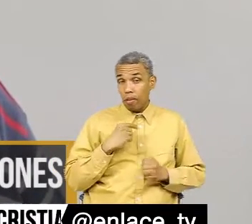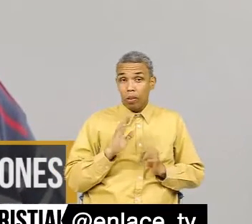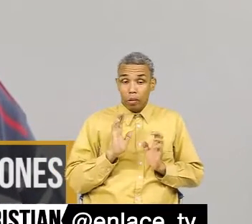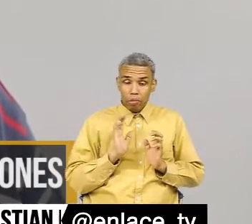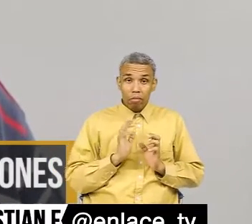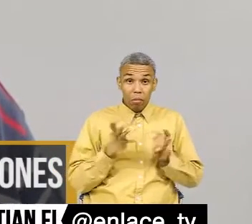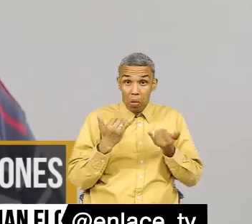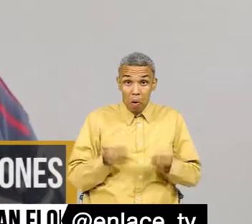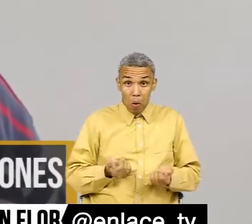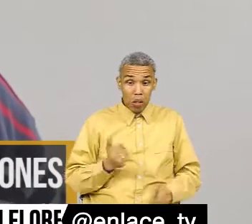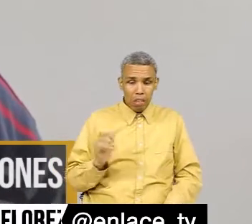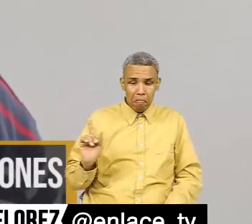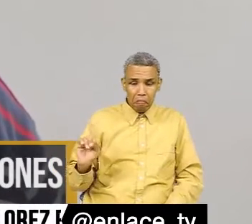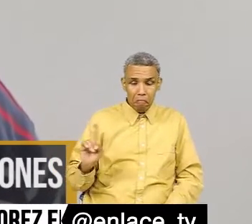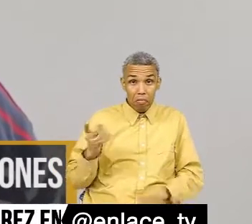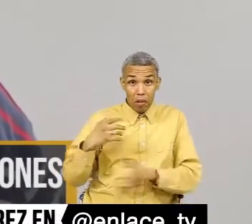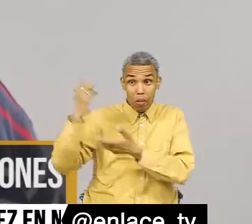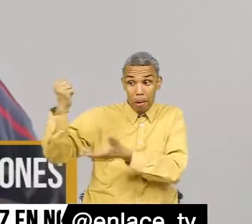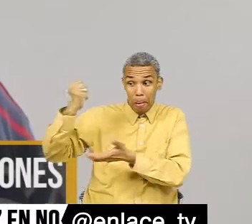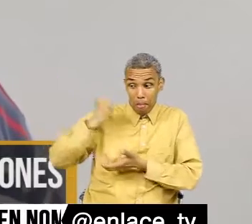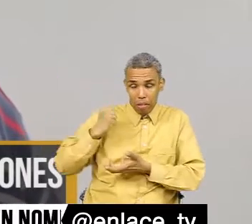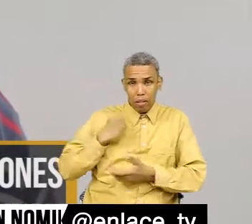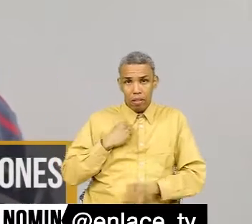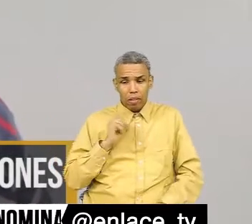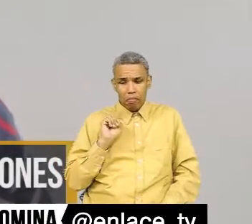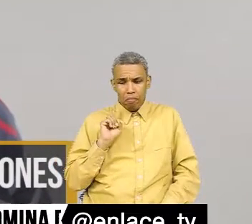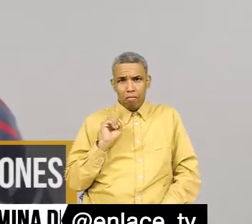difíciles por los momentos que se están presentando, pero